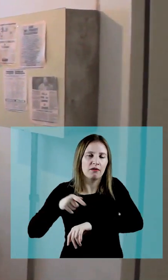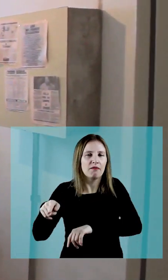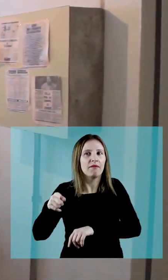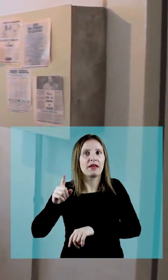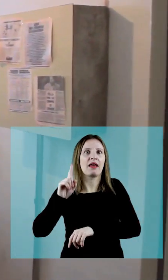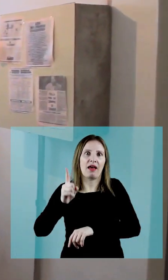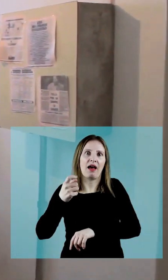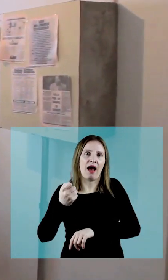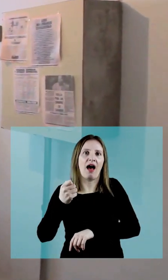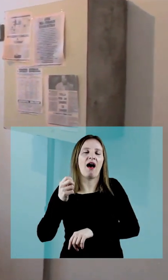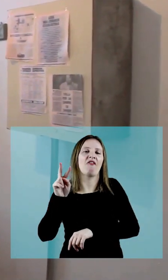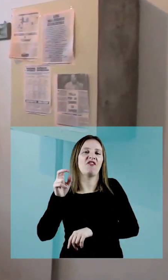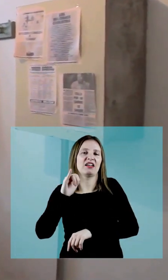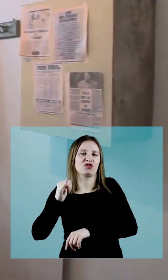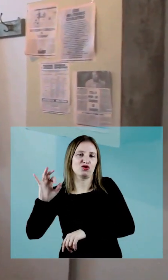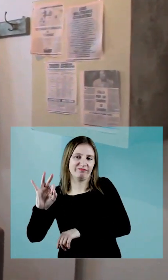Gavazo.